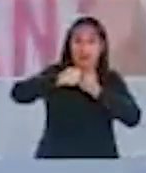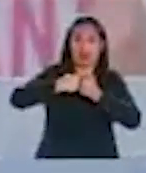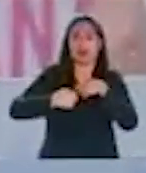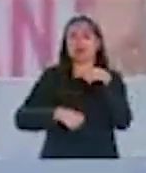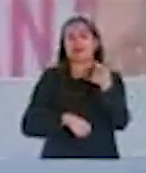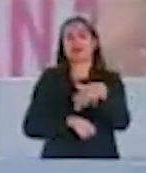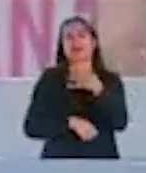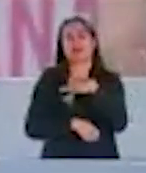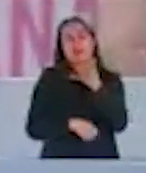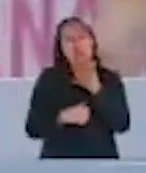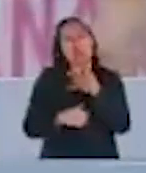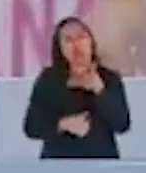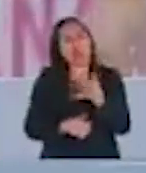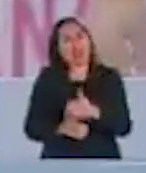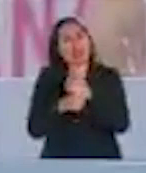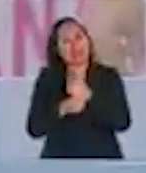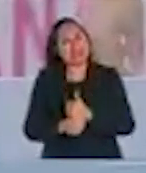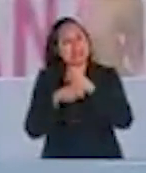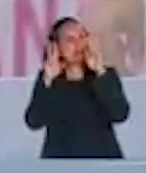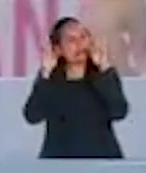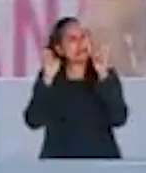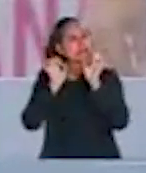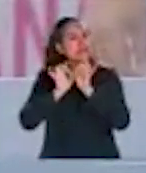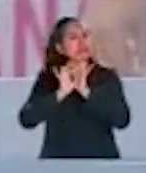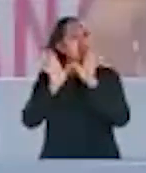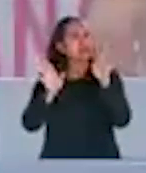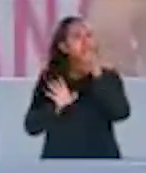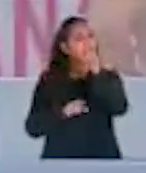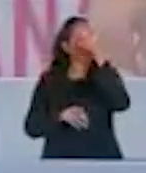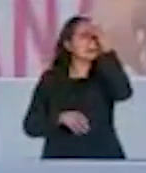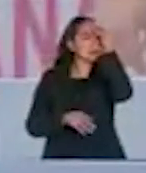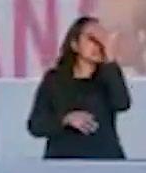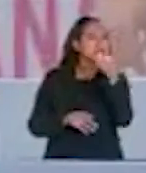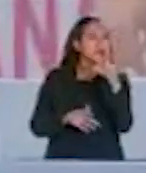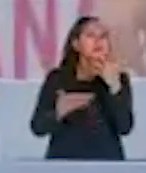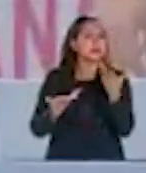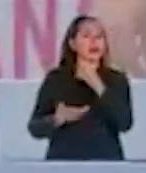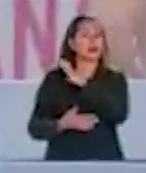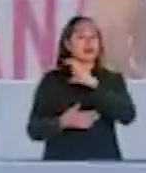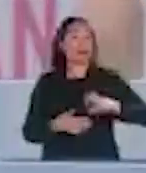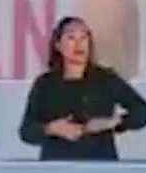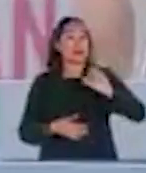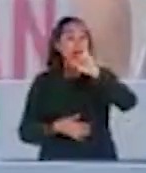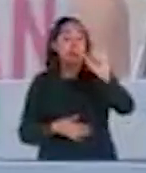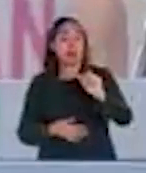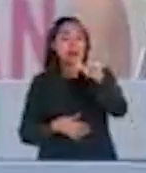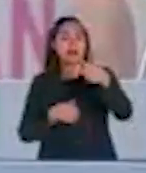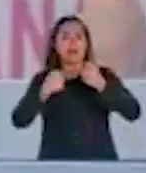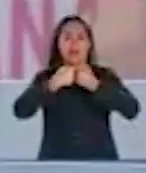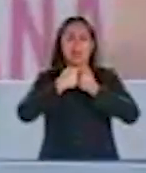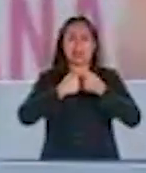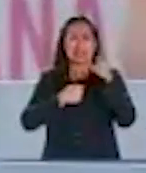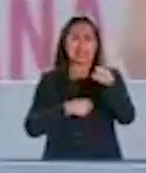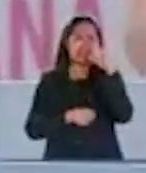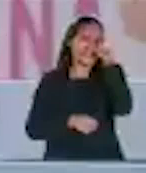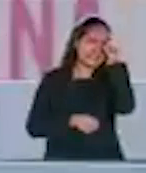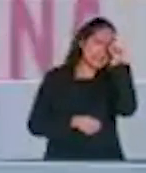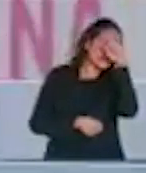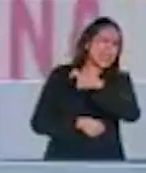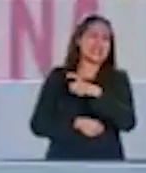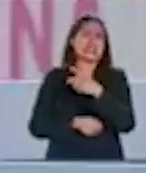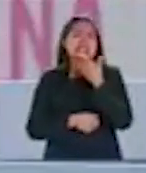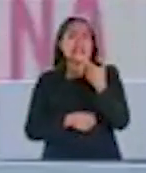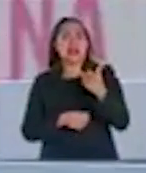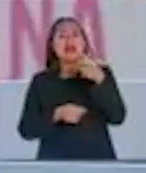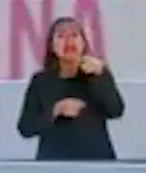de tijuana sino y usted debe saberlo candidato rodríguez calderón a todas las ciudades fronterizas es un fenómeno que le afecta a